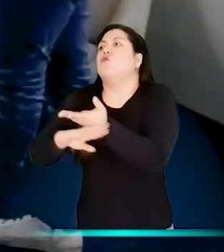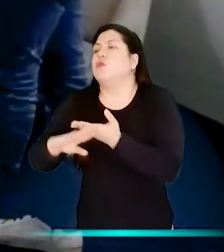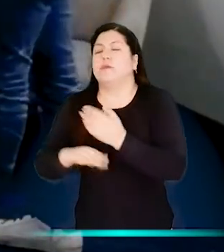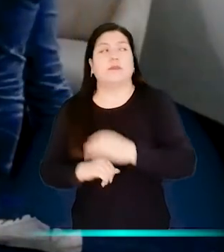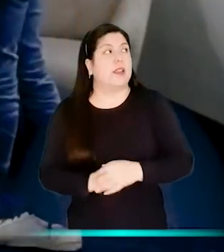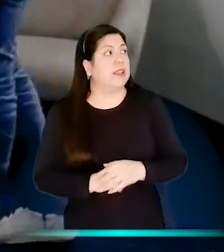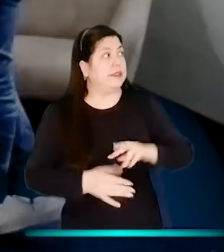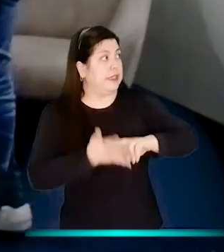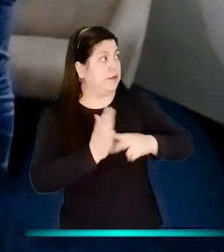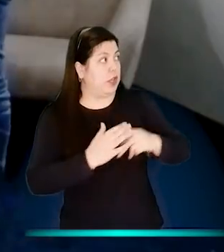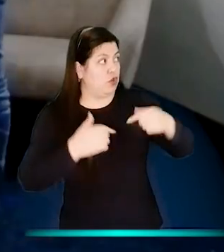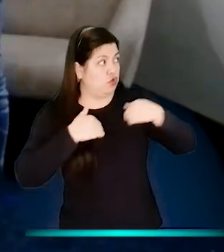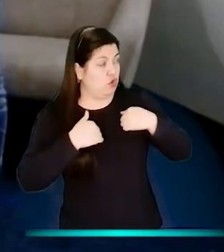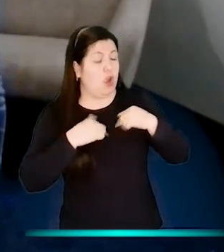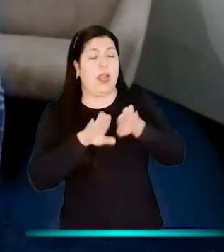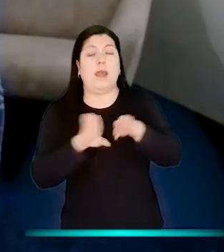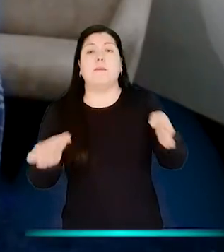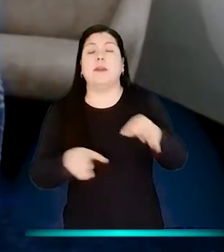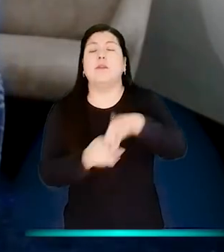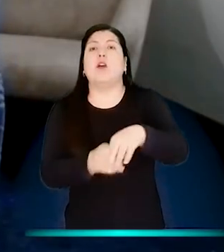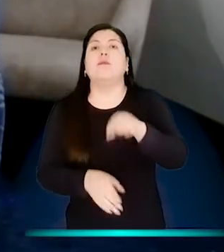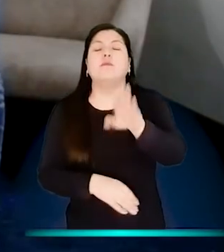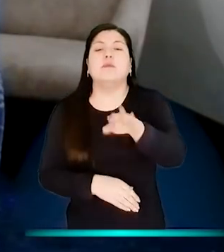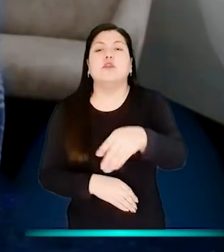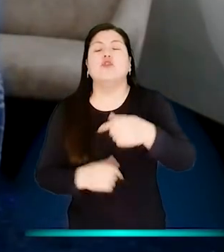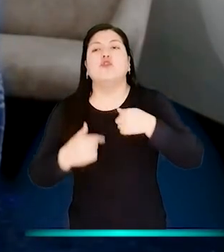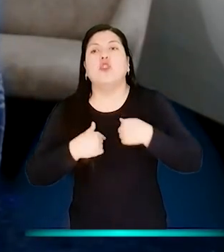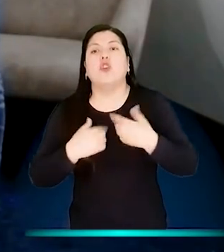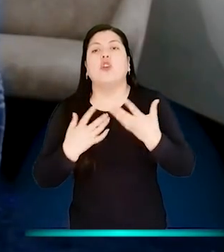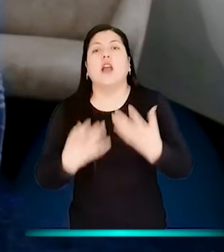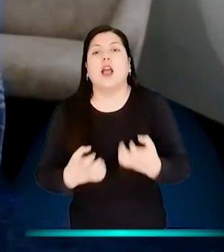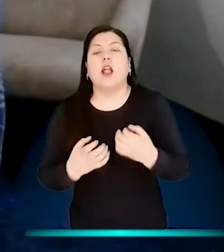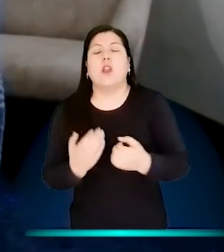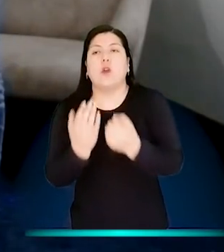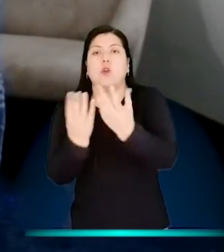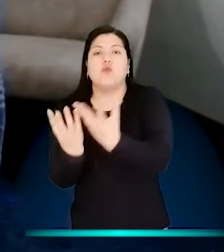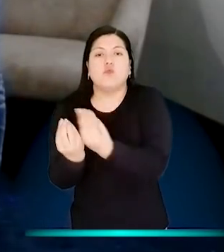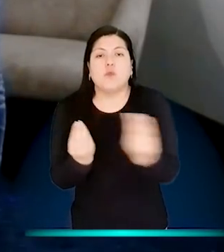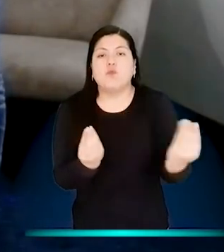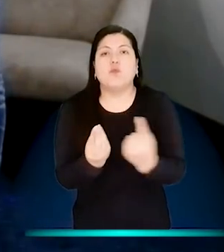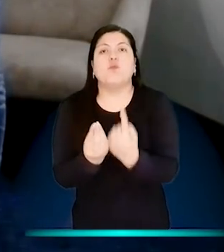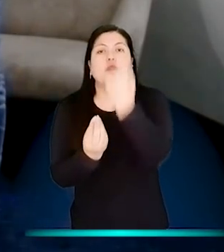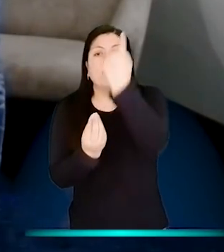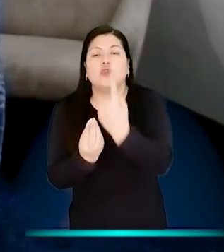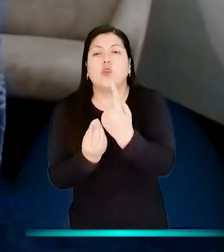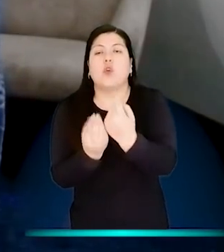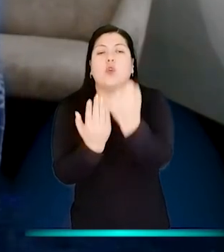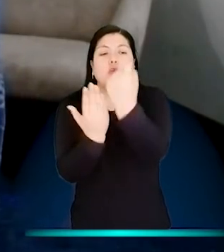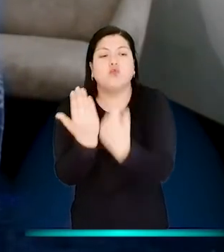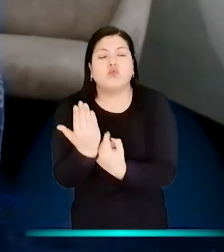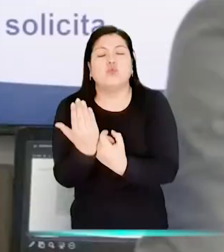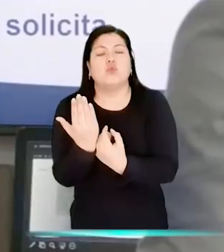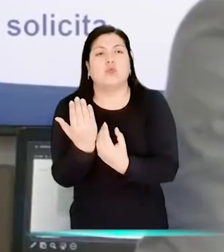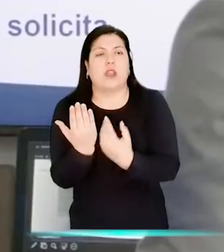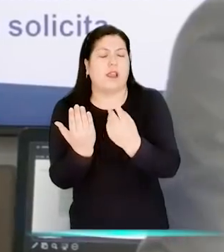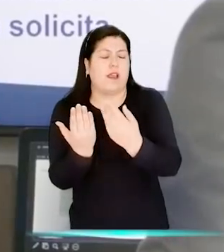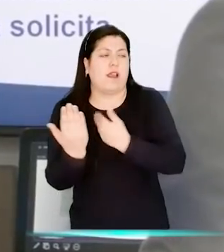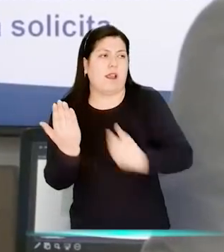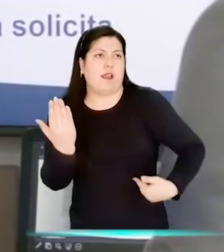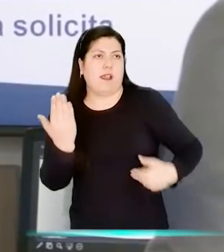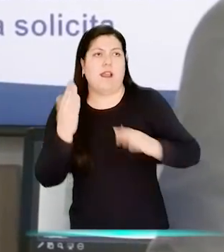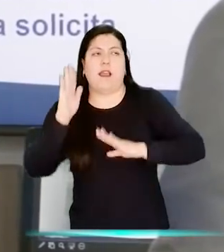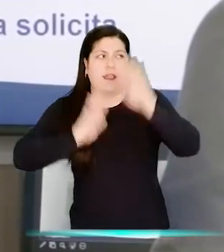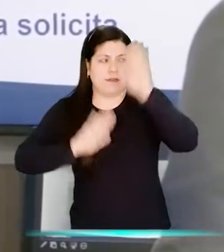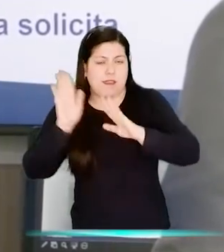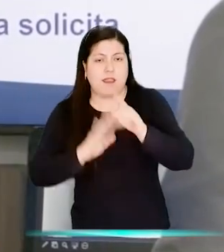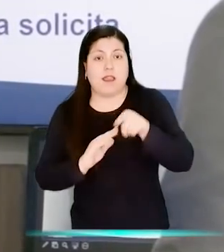llego a la mesa y tengo que expresarle al jurado, oiga, yo quiero escoger un candidato presidencial y el